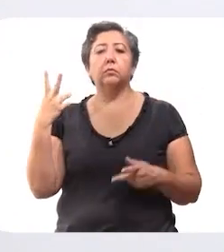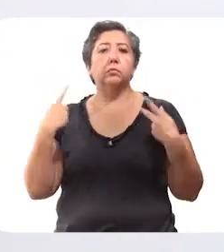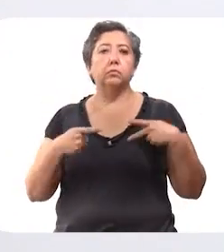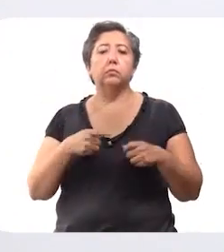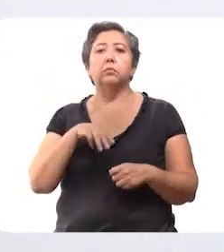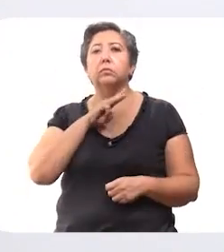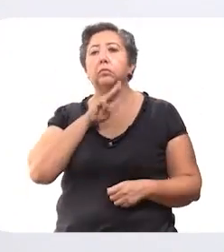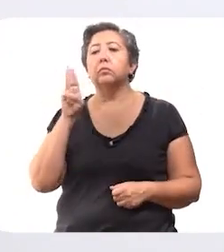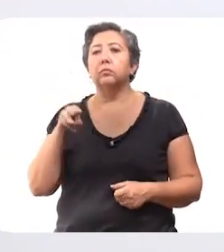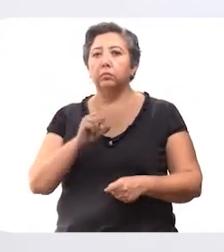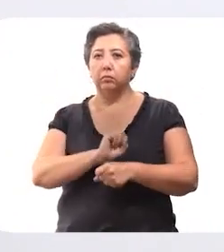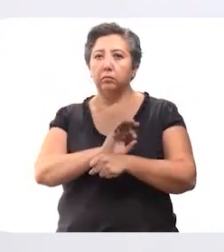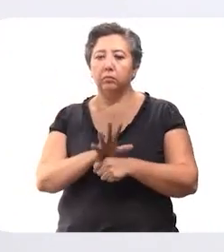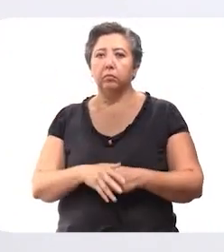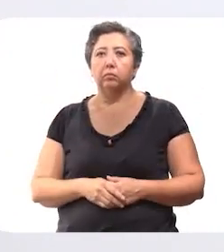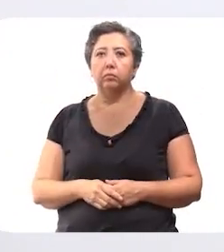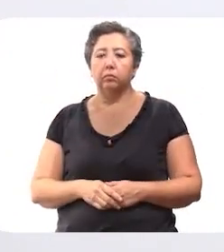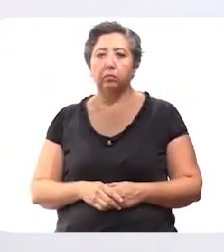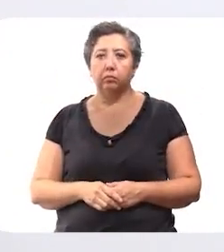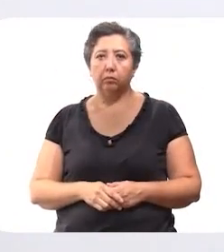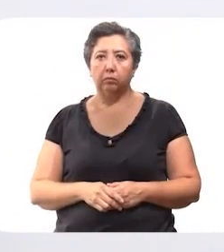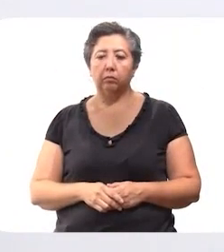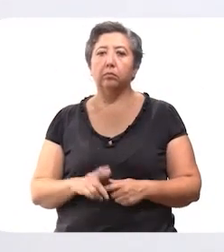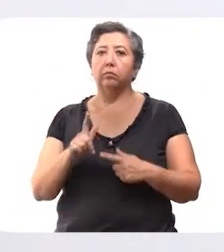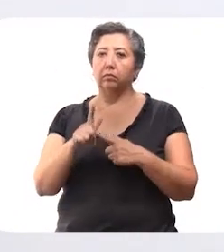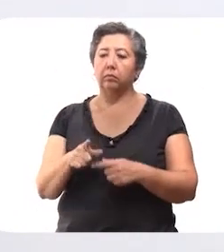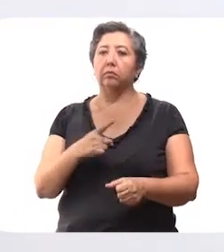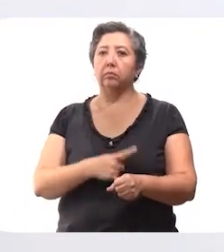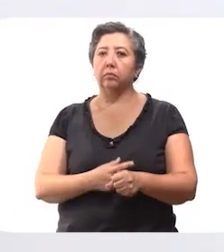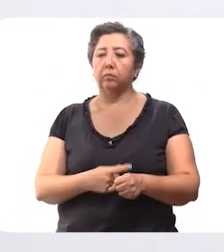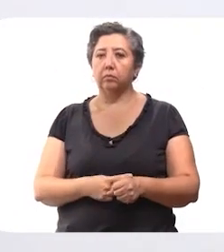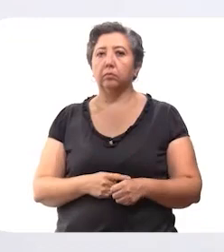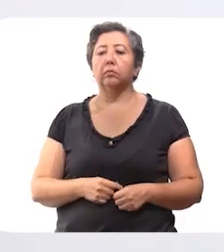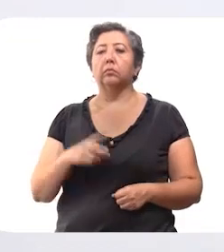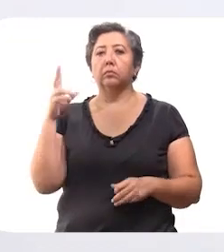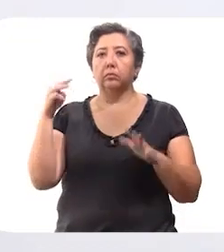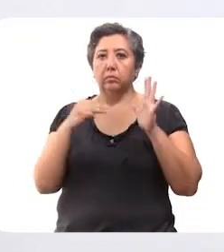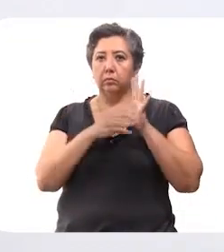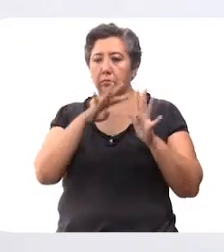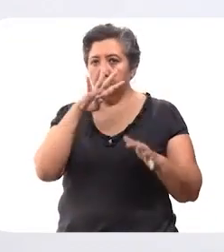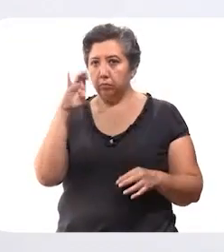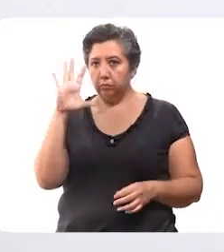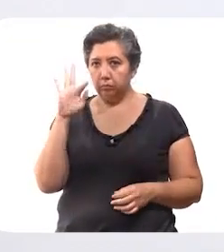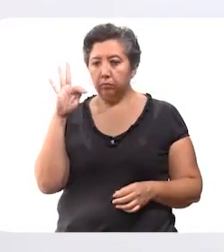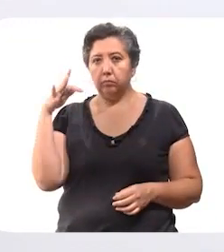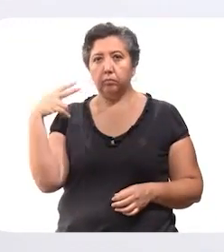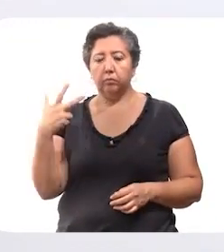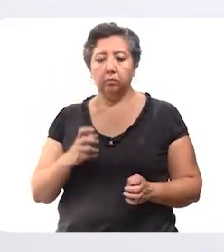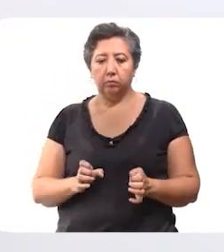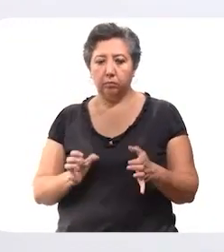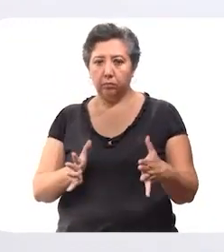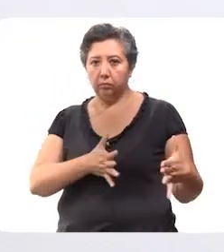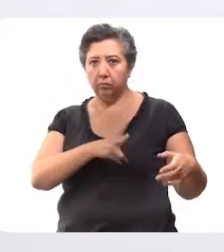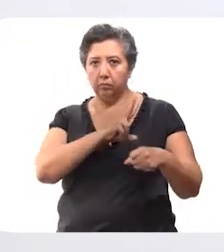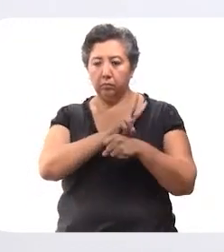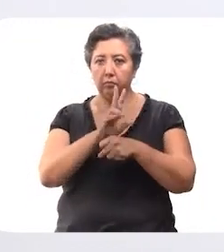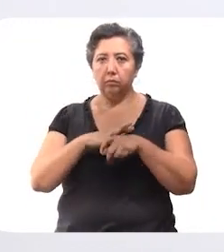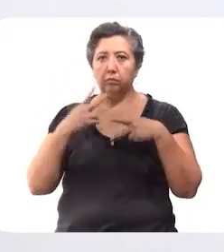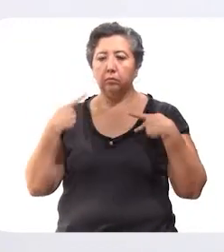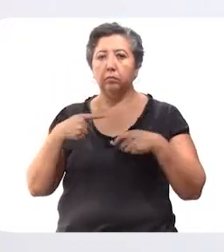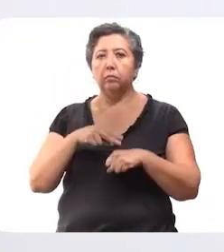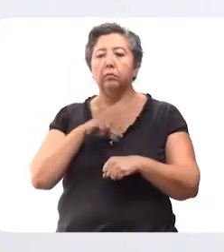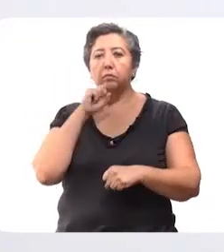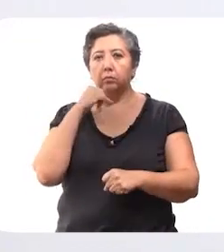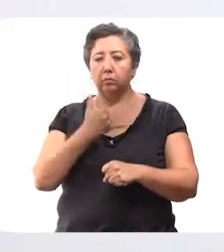las personas fallecidas a causa del coronavirus. De los casos activos, 2.448 están estables, aislados, monitoreados